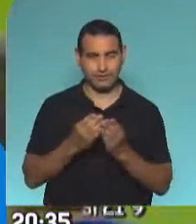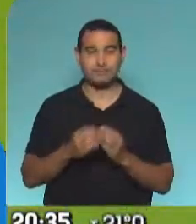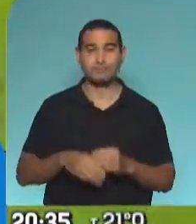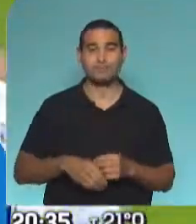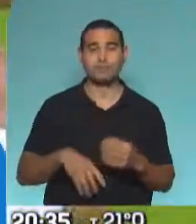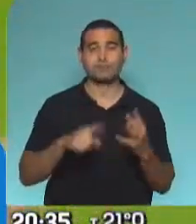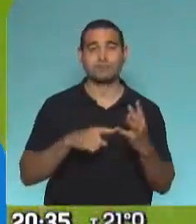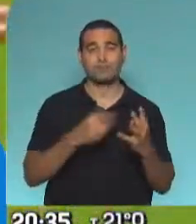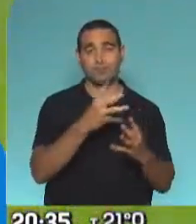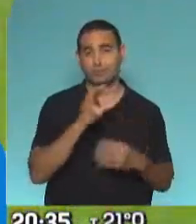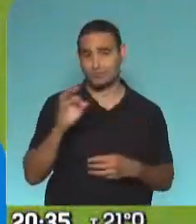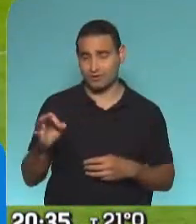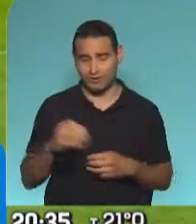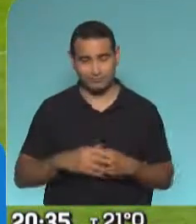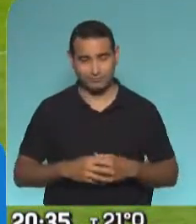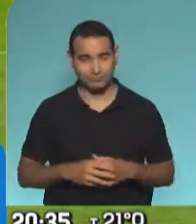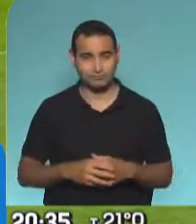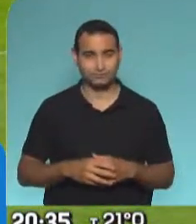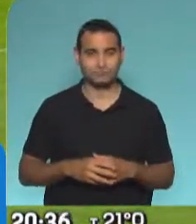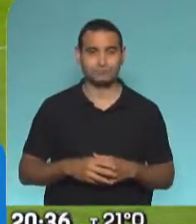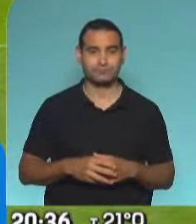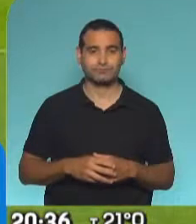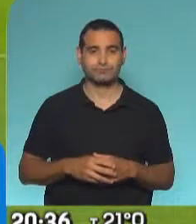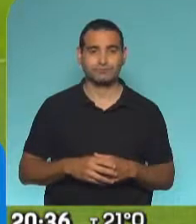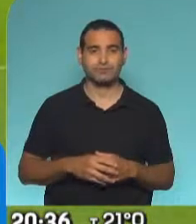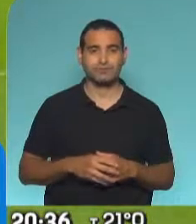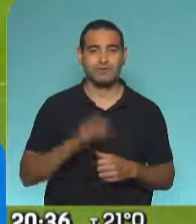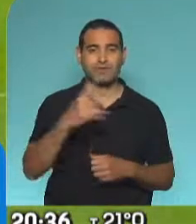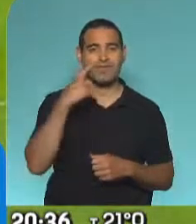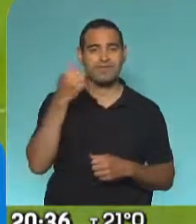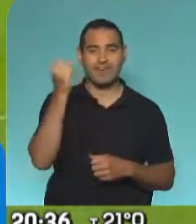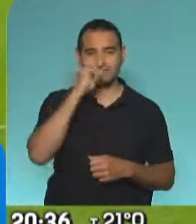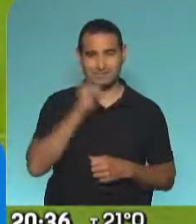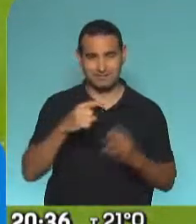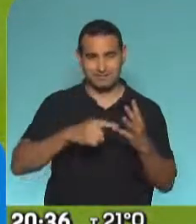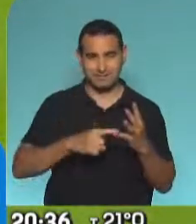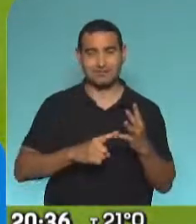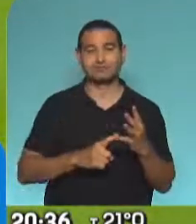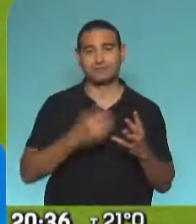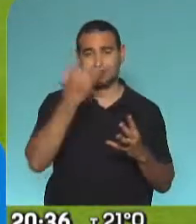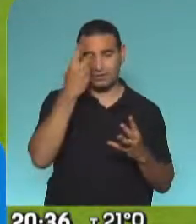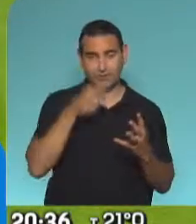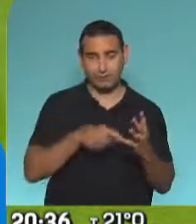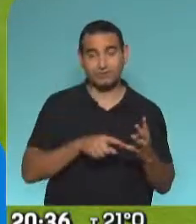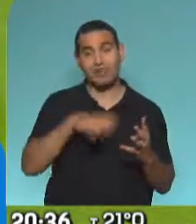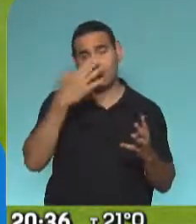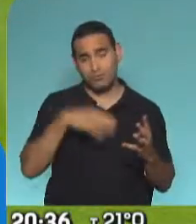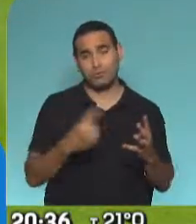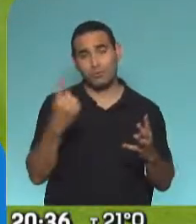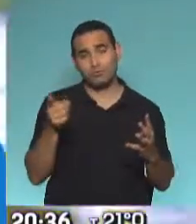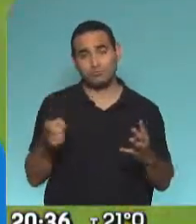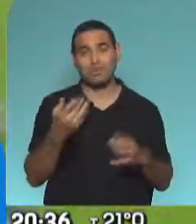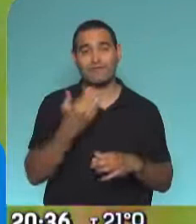El 4-0, otra vez desde las canteras, Alexander Díaz para San Lorenzo de Almagro. El descuento, allí un